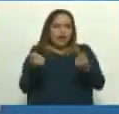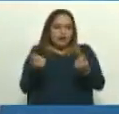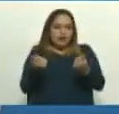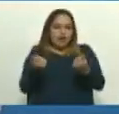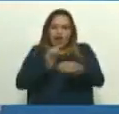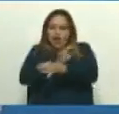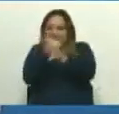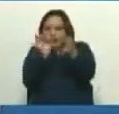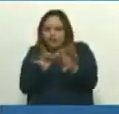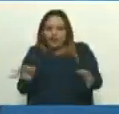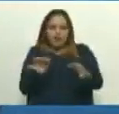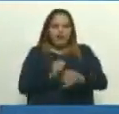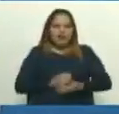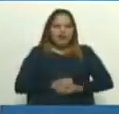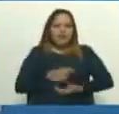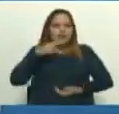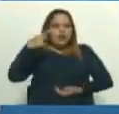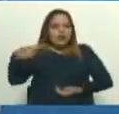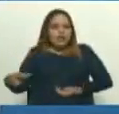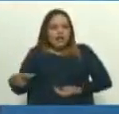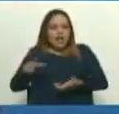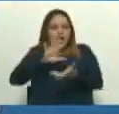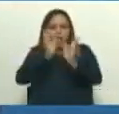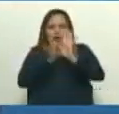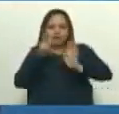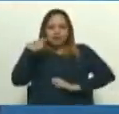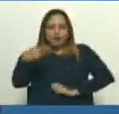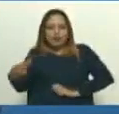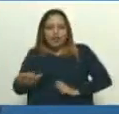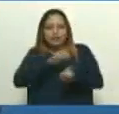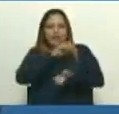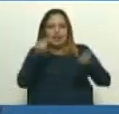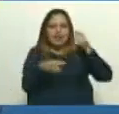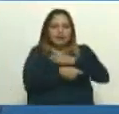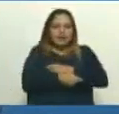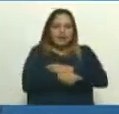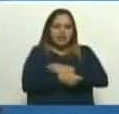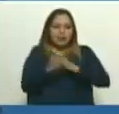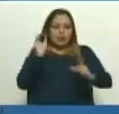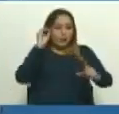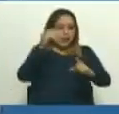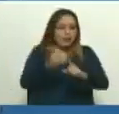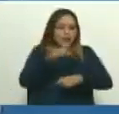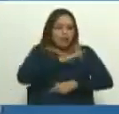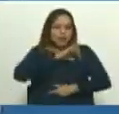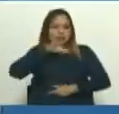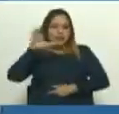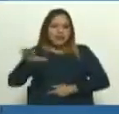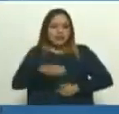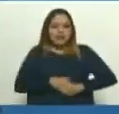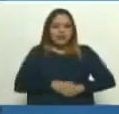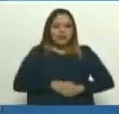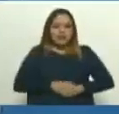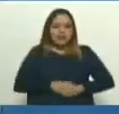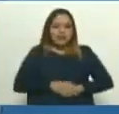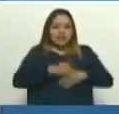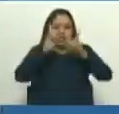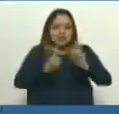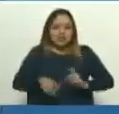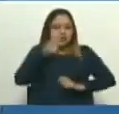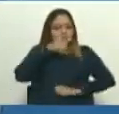una herramienta política y geopolítica para cambiar el curso, el destino de la soberanía y la voluntad de